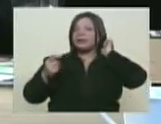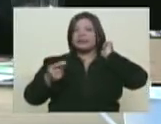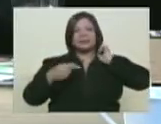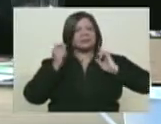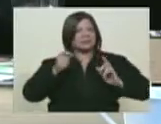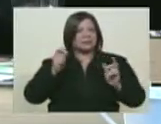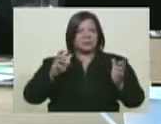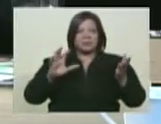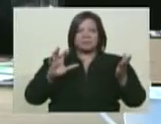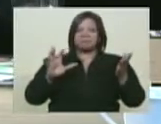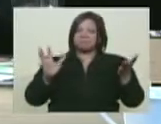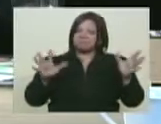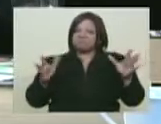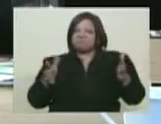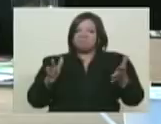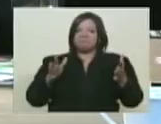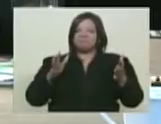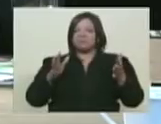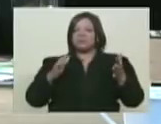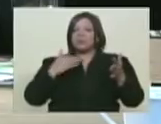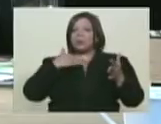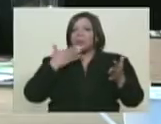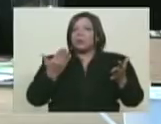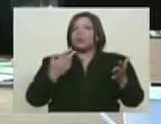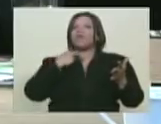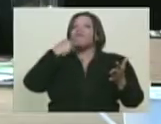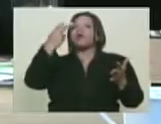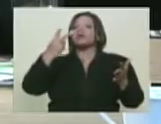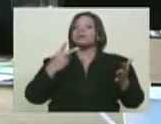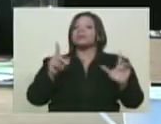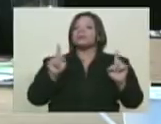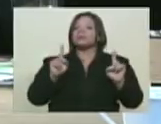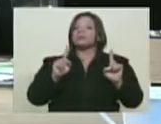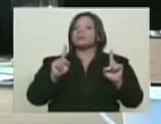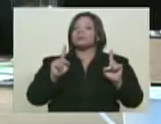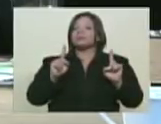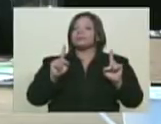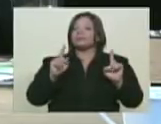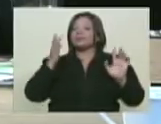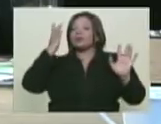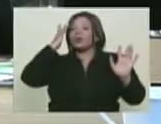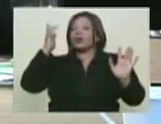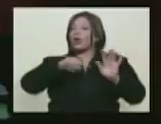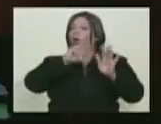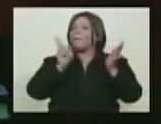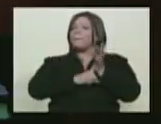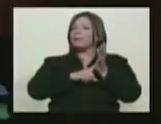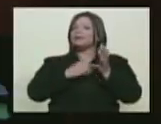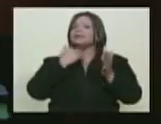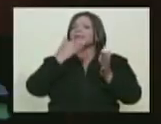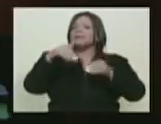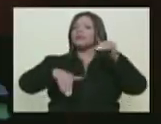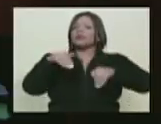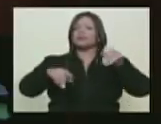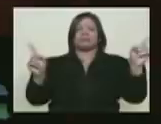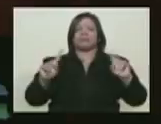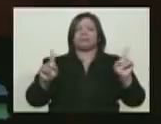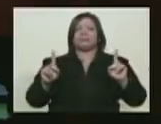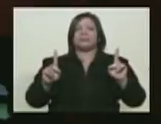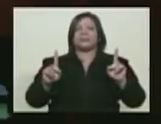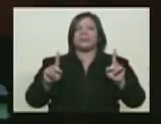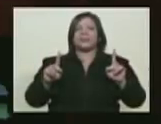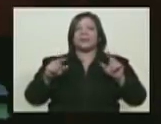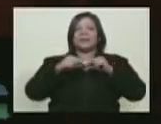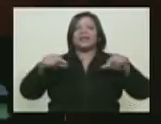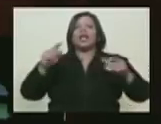testimonial, lo cual está bien porque expresa su voz, pero no va a ser, yo creo, definitoria en las próximas elecciones. Mira, a través de la